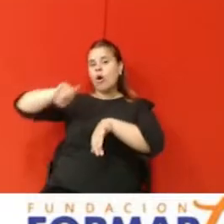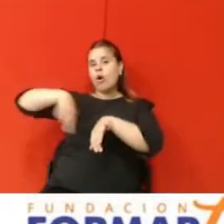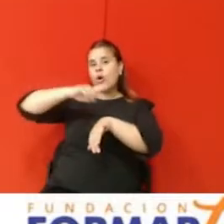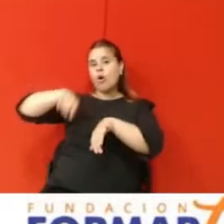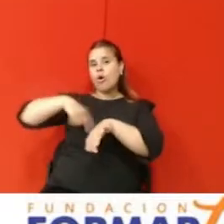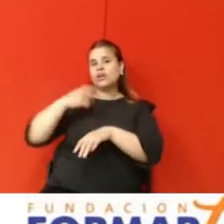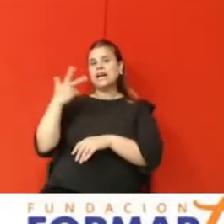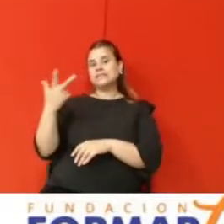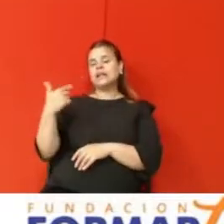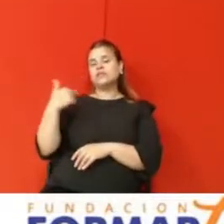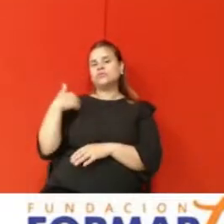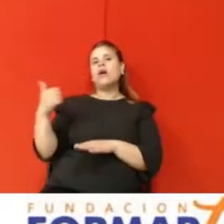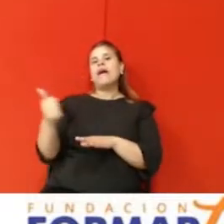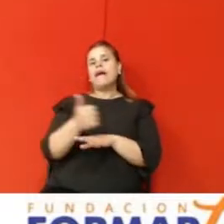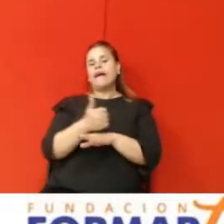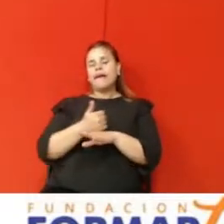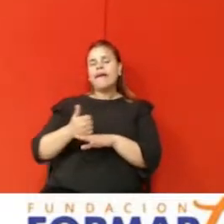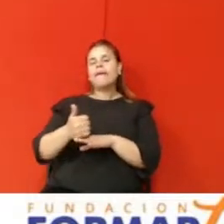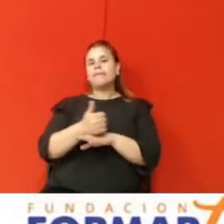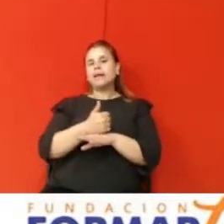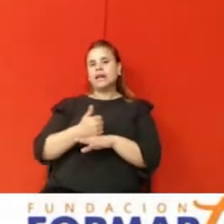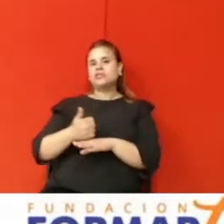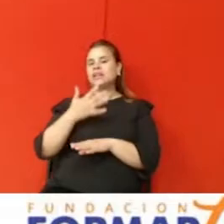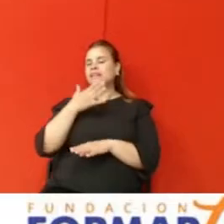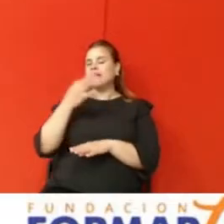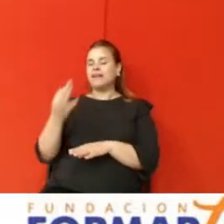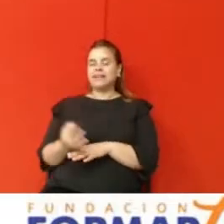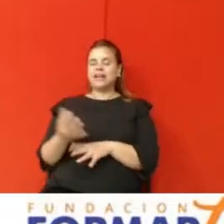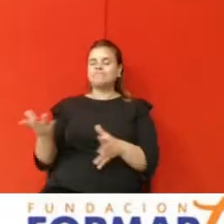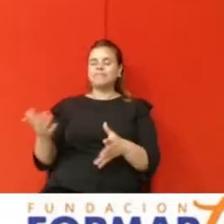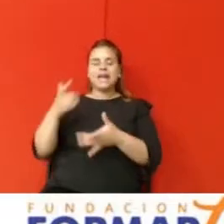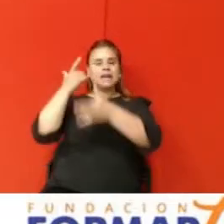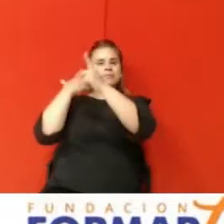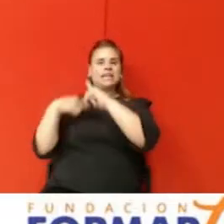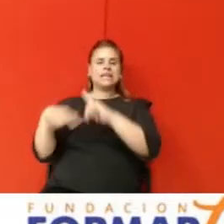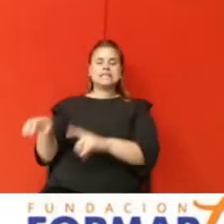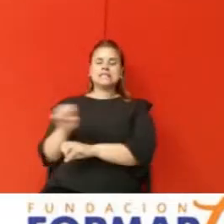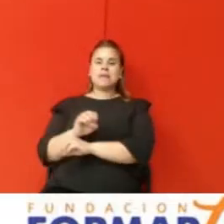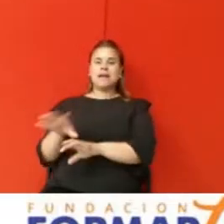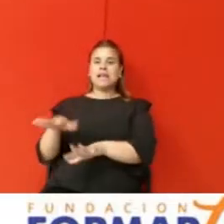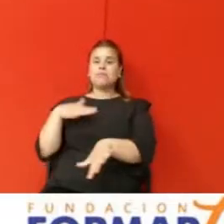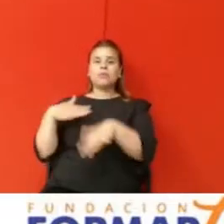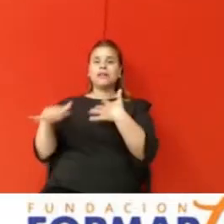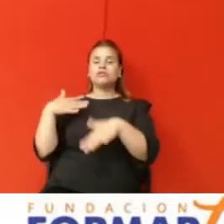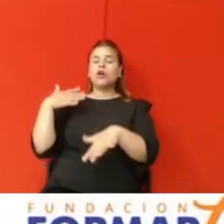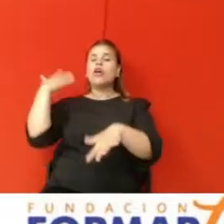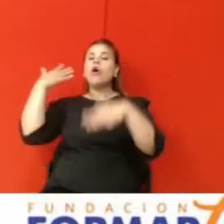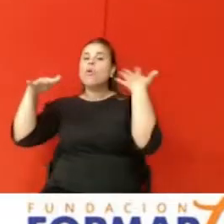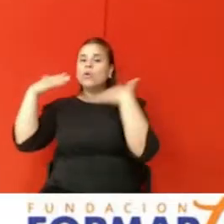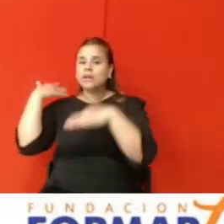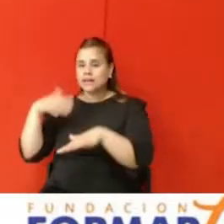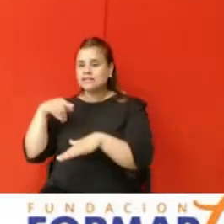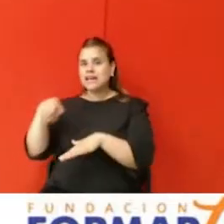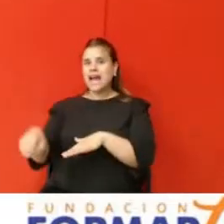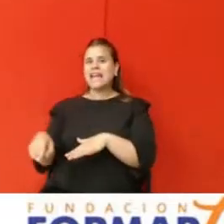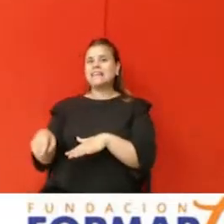para que me atendieran y nada agradable. La mala experiencia fue en urgencia y ha cambiado mucho. Antes era